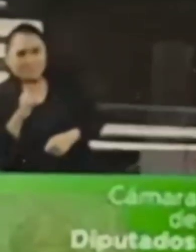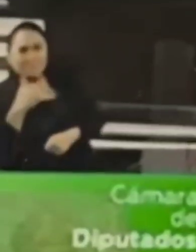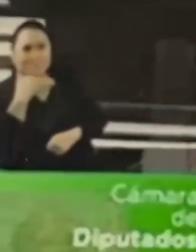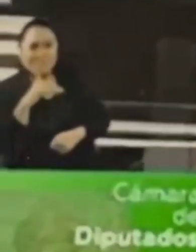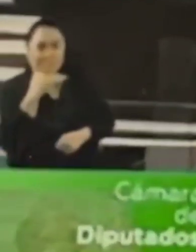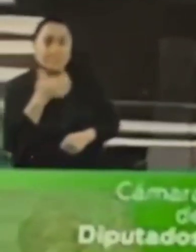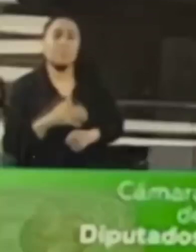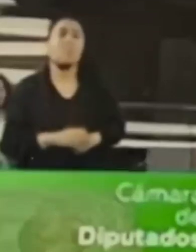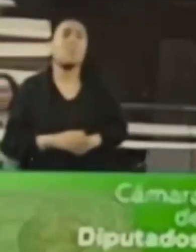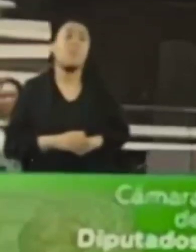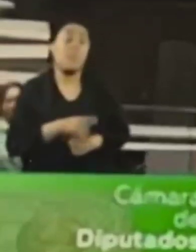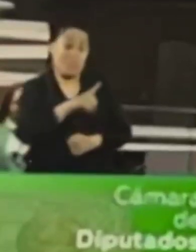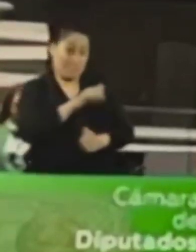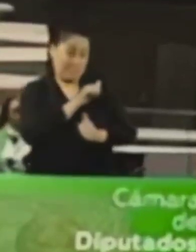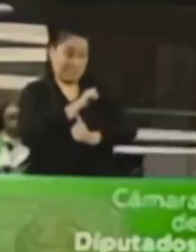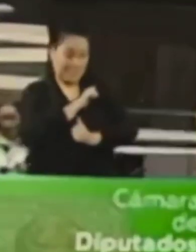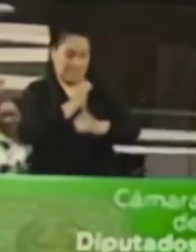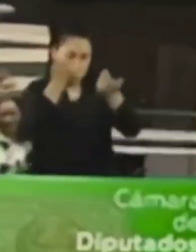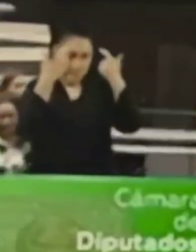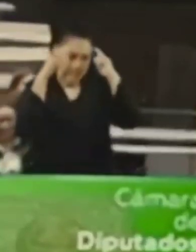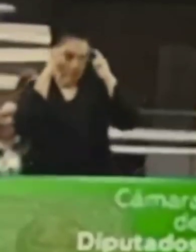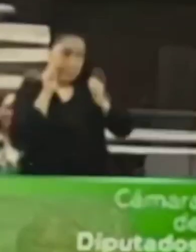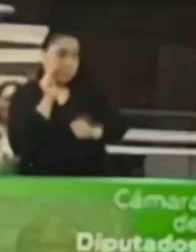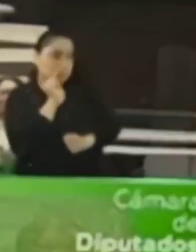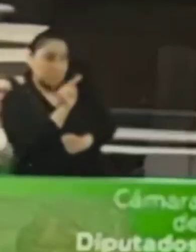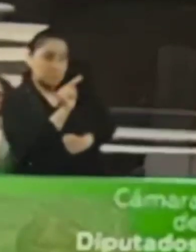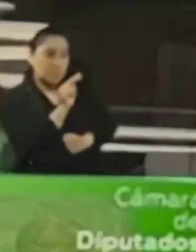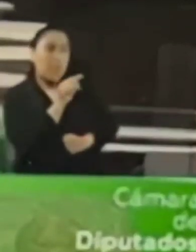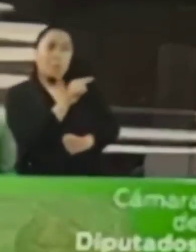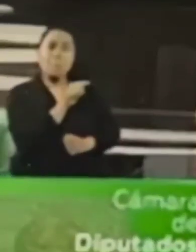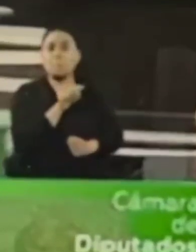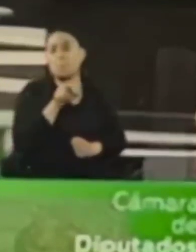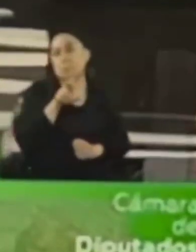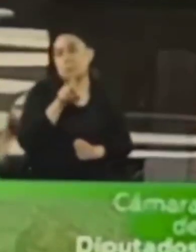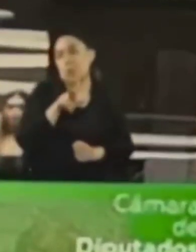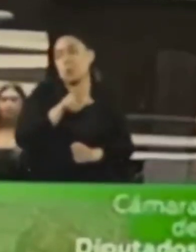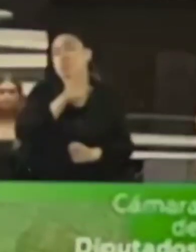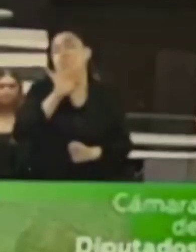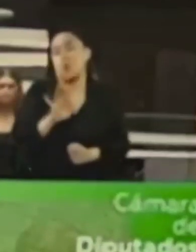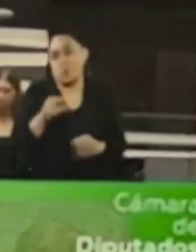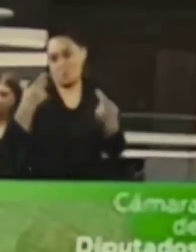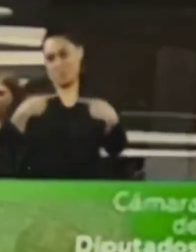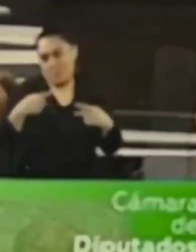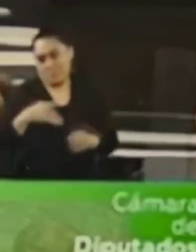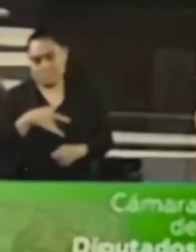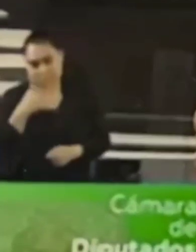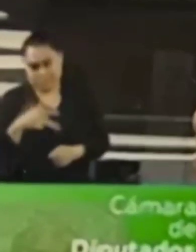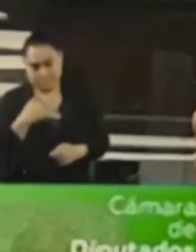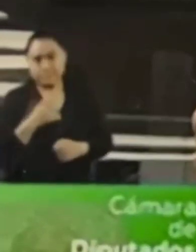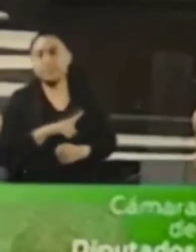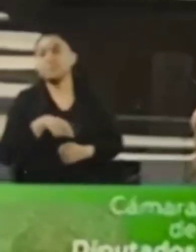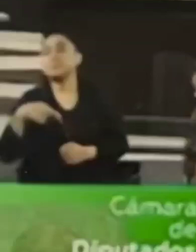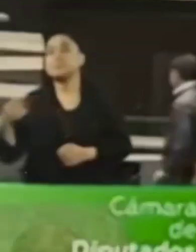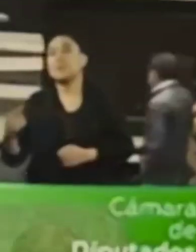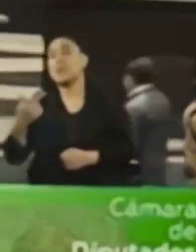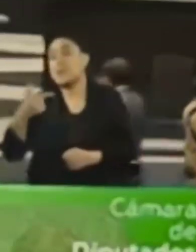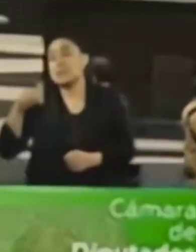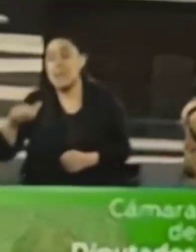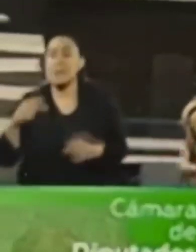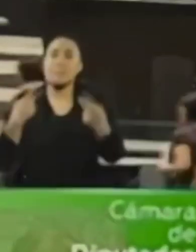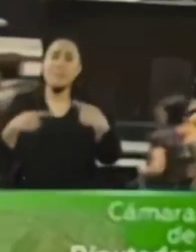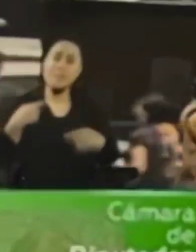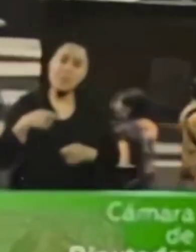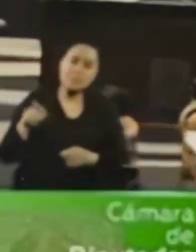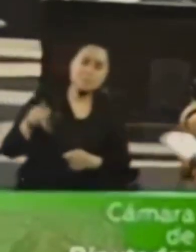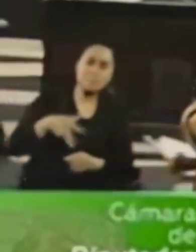Ejército y la Marina tuvieron solo el 38%. El caso de la Guardia Nacional, solo el